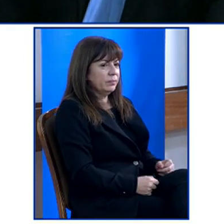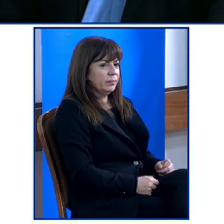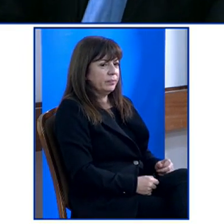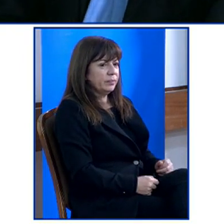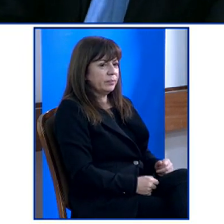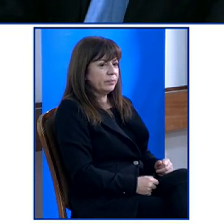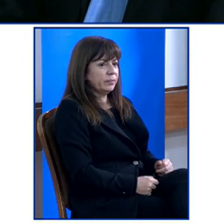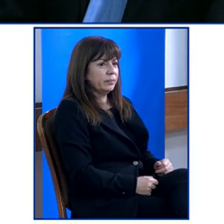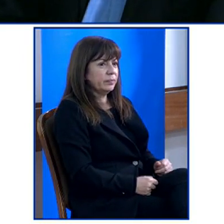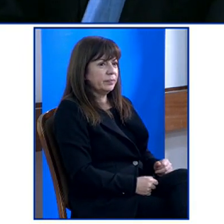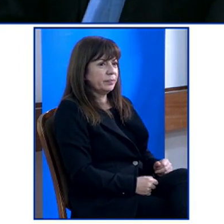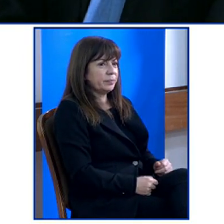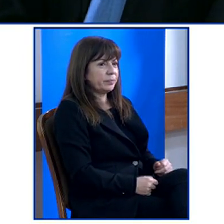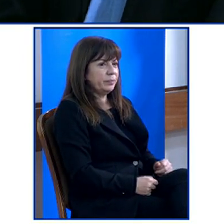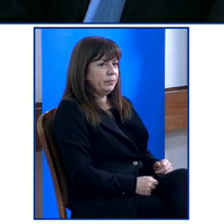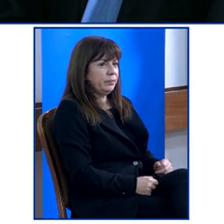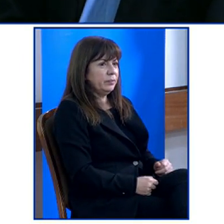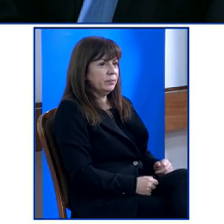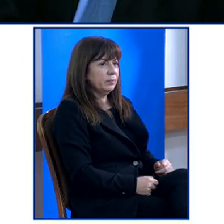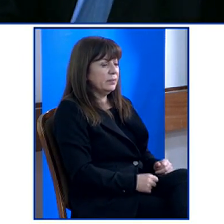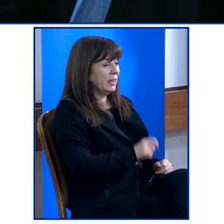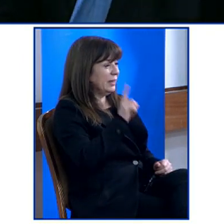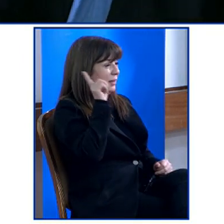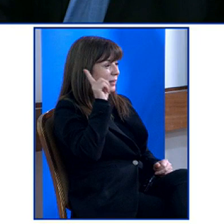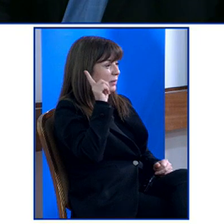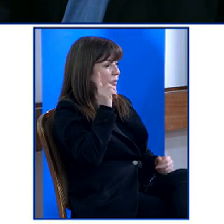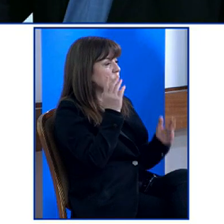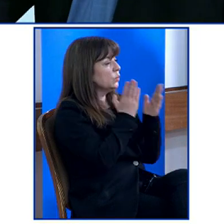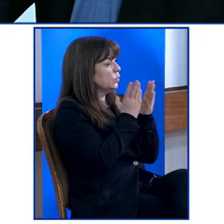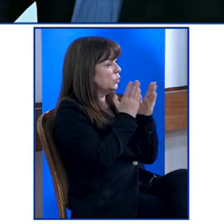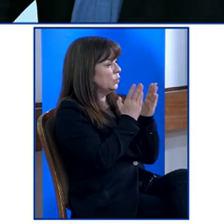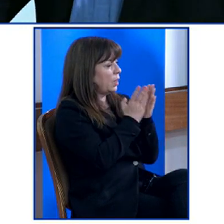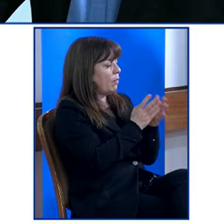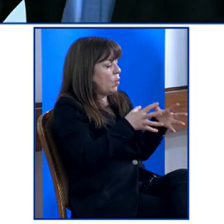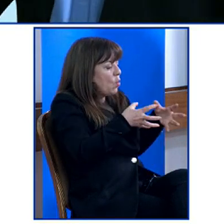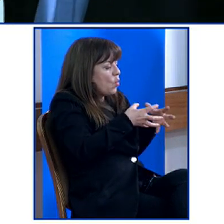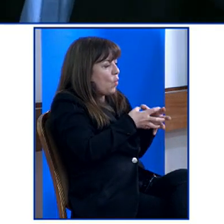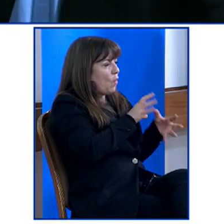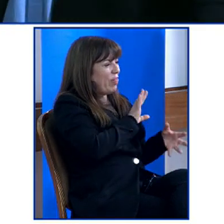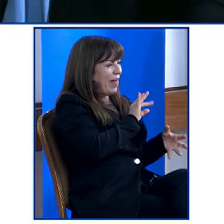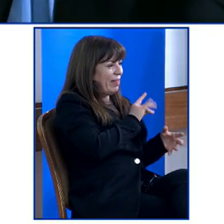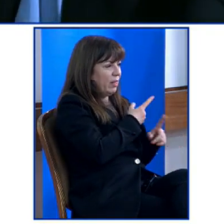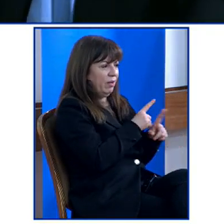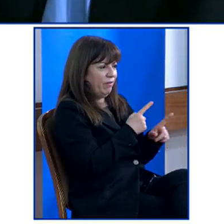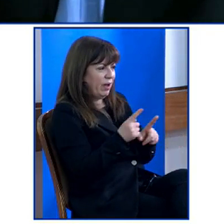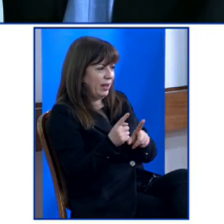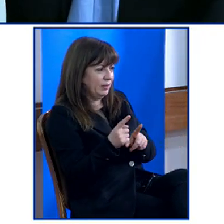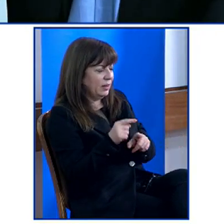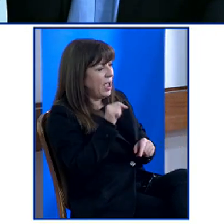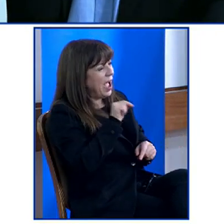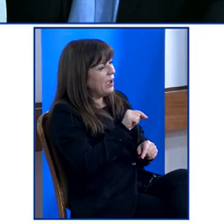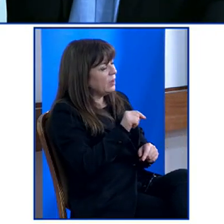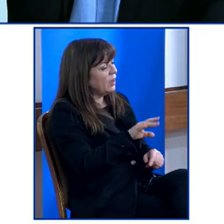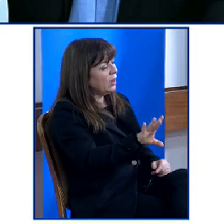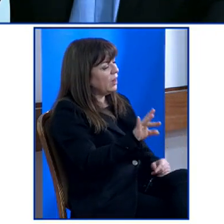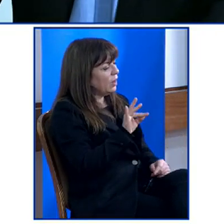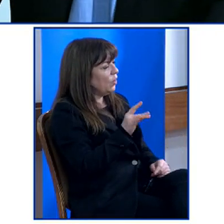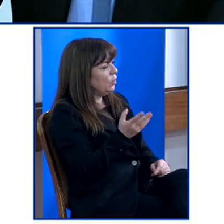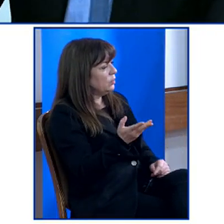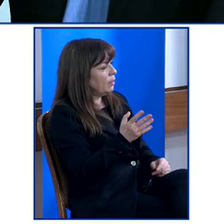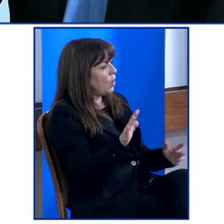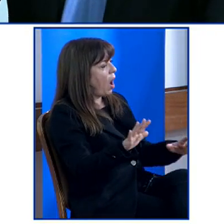Bueno, esto lo estudiamos por grupo etario y aquí nos encontramos con